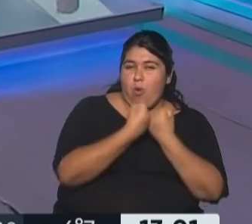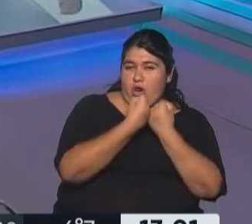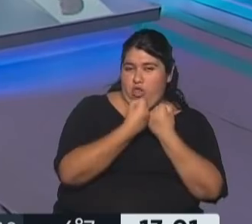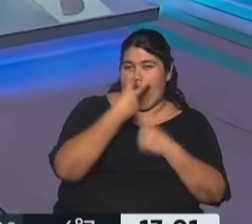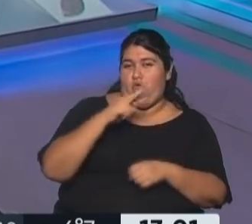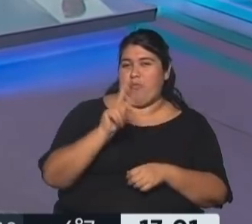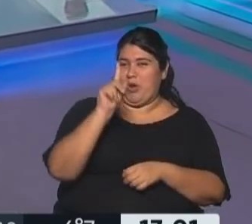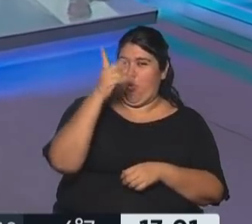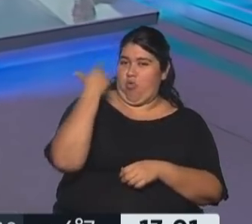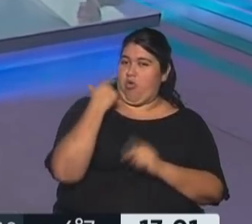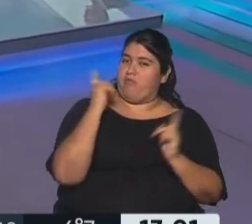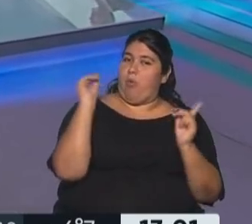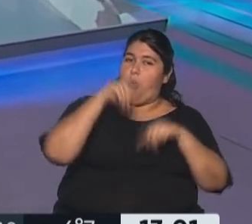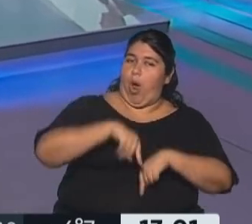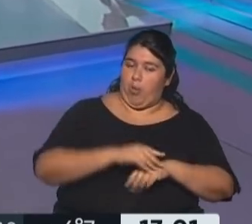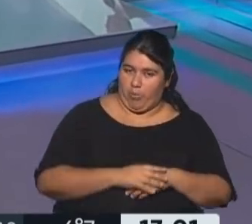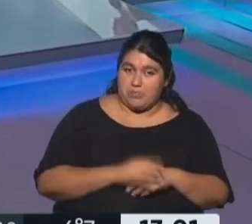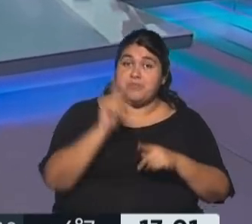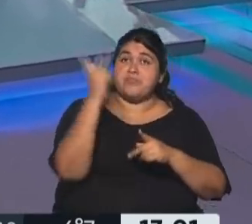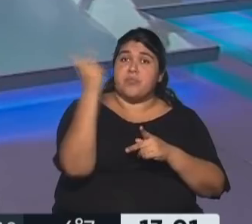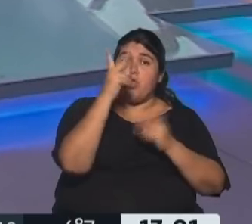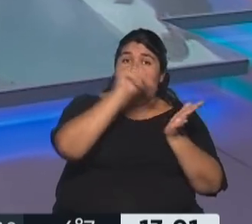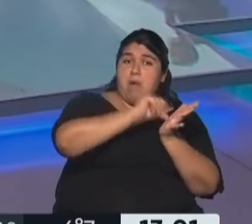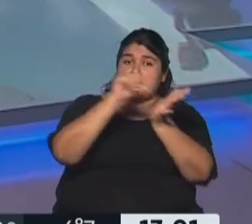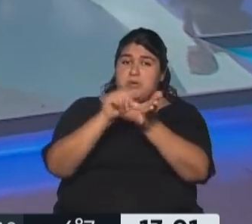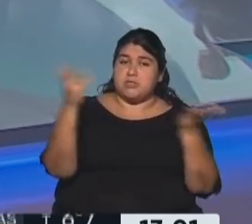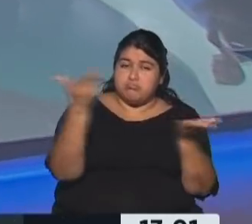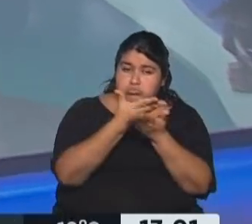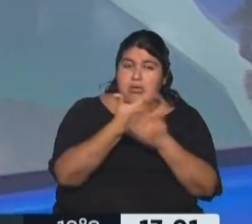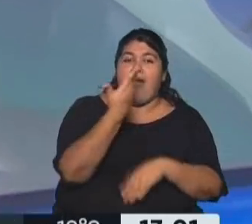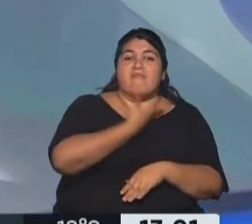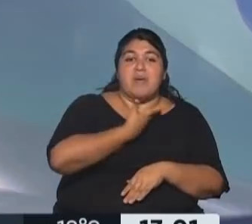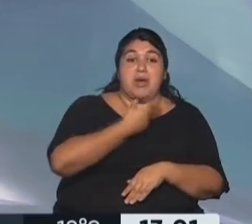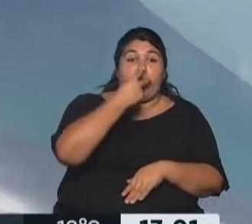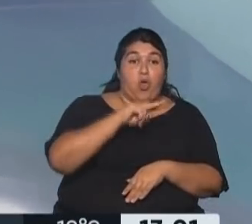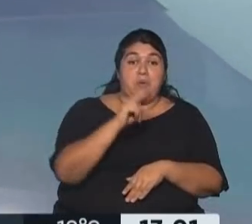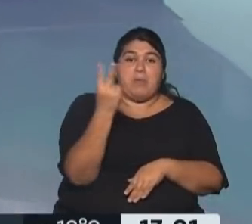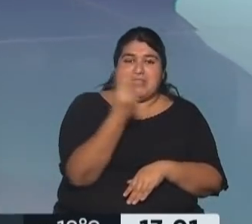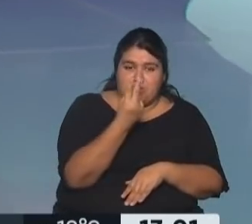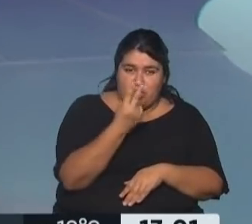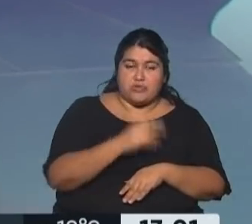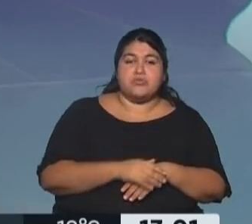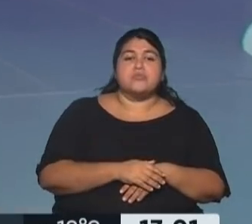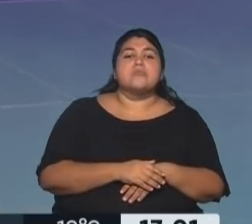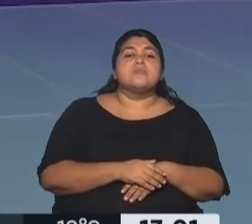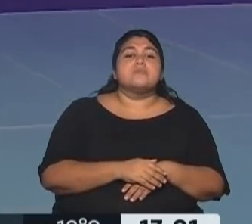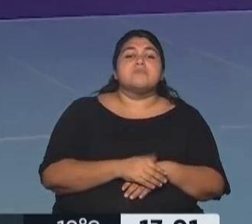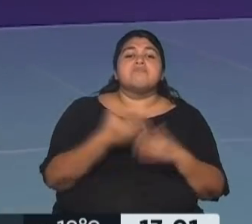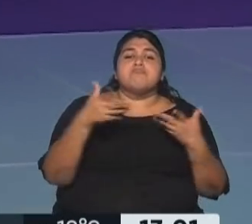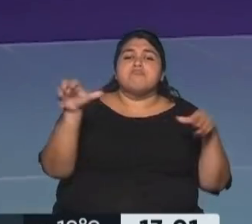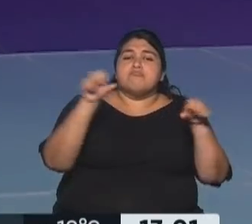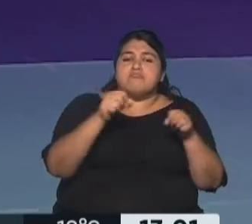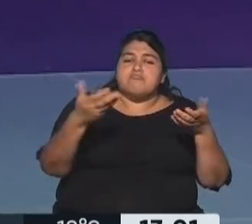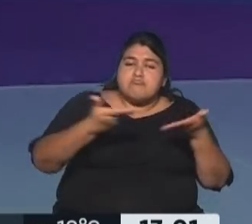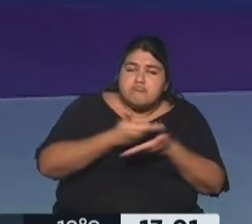fue avanzando justamente la relación entre ambas naciones y febrero de 2022. Declaración conjunta